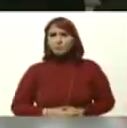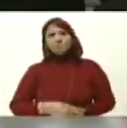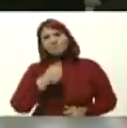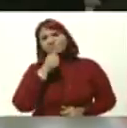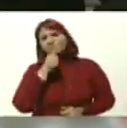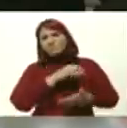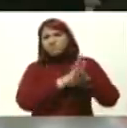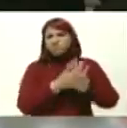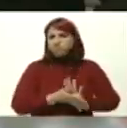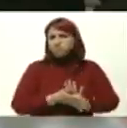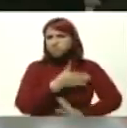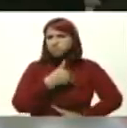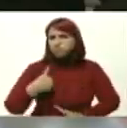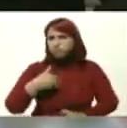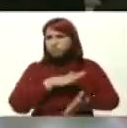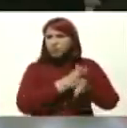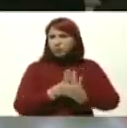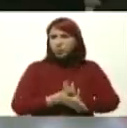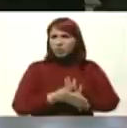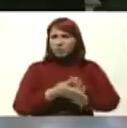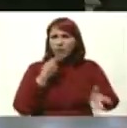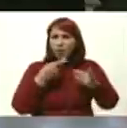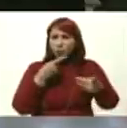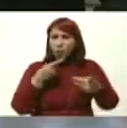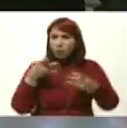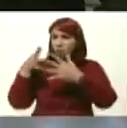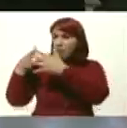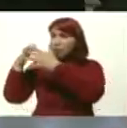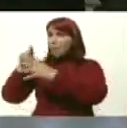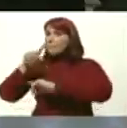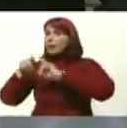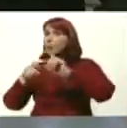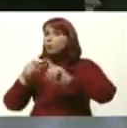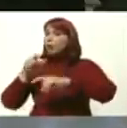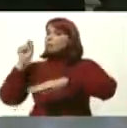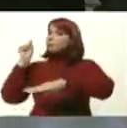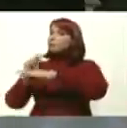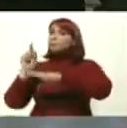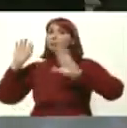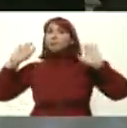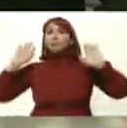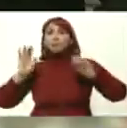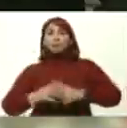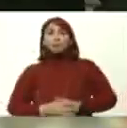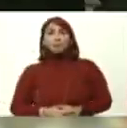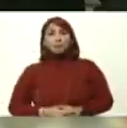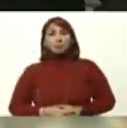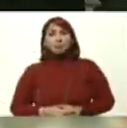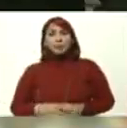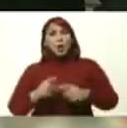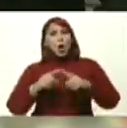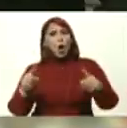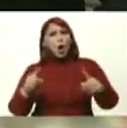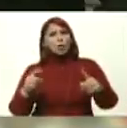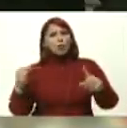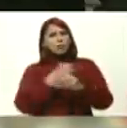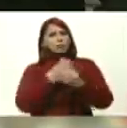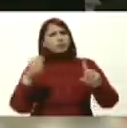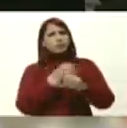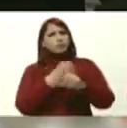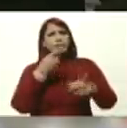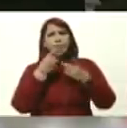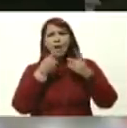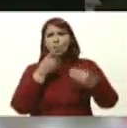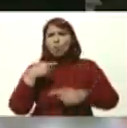¿Quieren destruir el diálogo desde Estados Unidos? Es una pregunta que dejo al aire, Boris. El otro que tiroteó el diálogo como